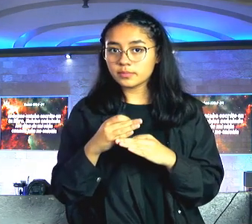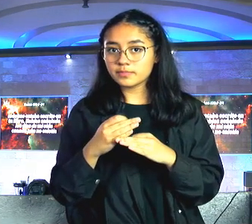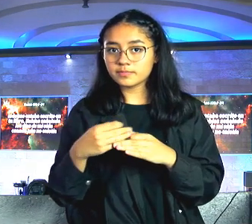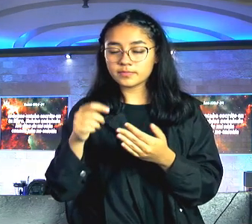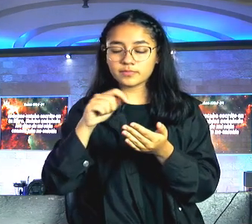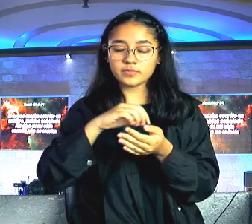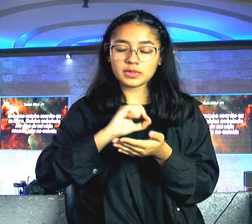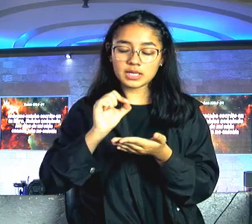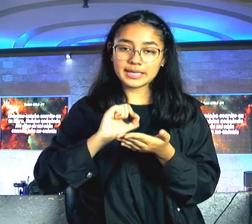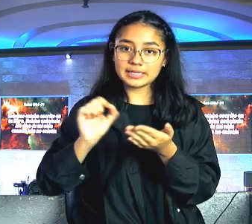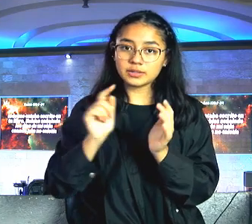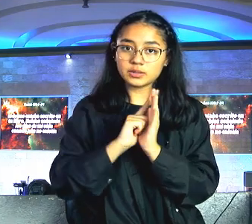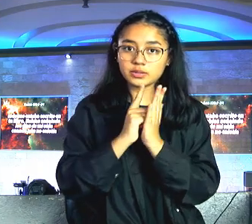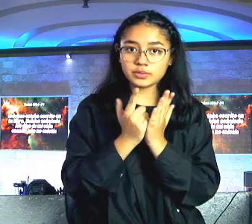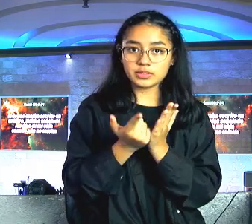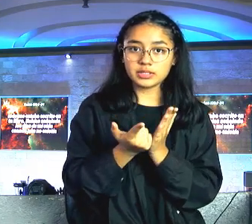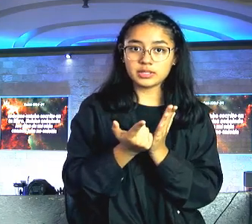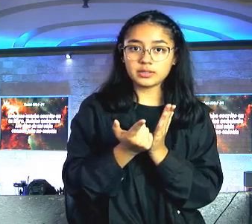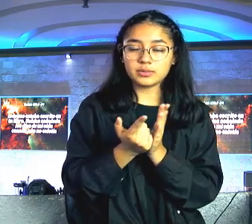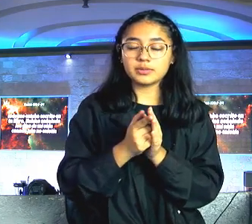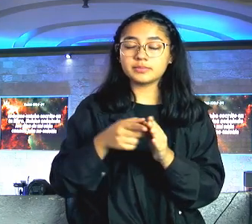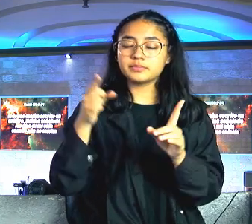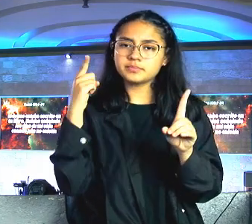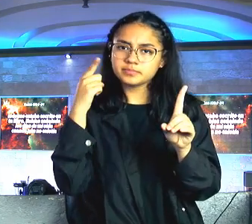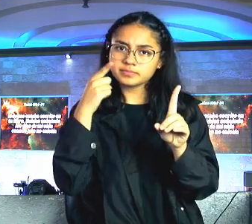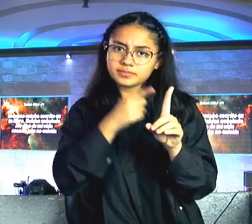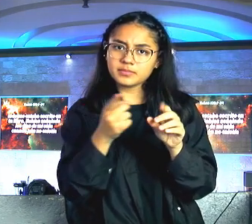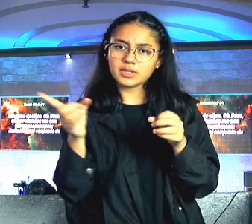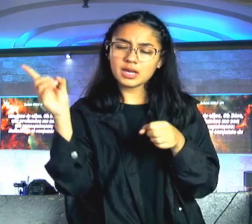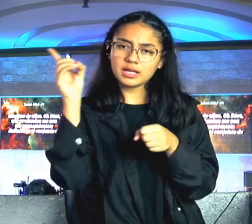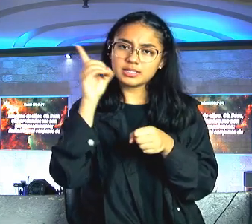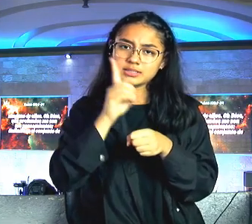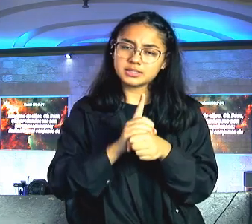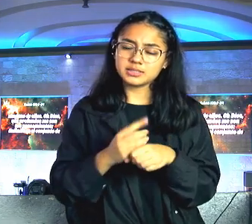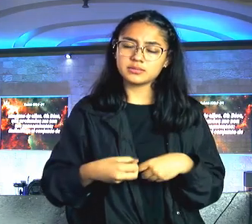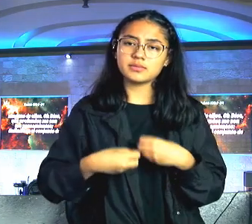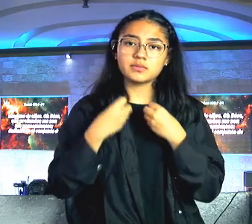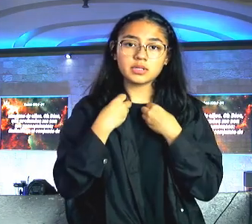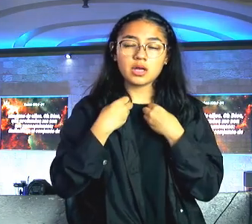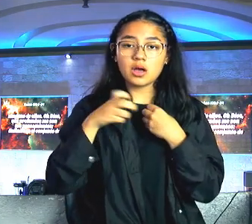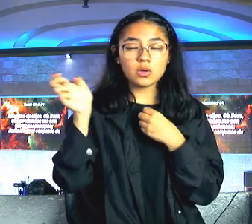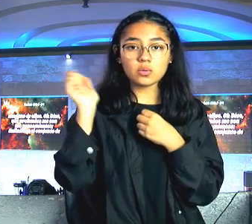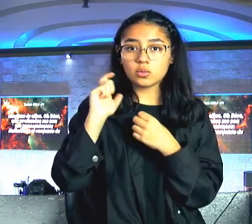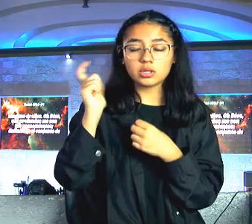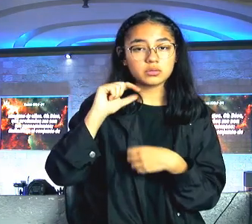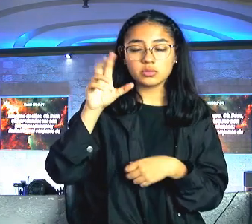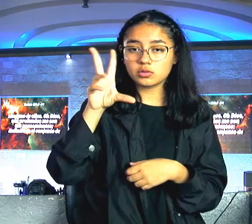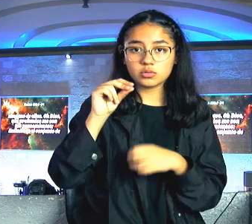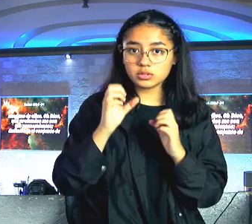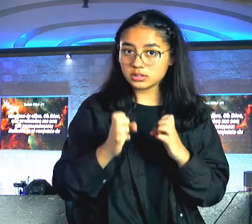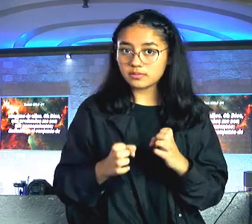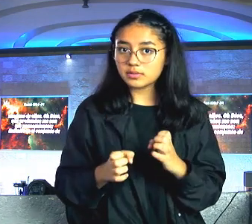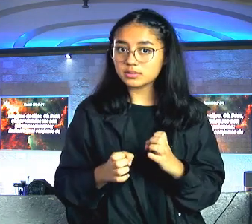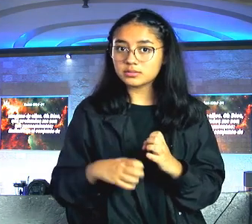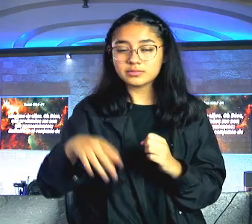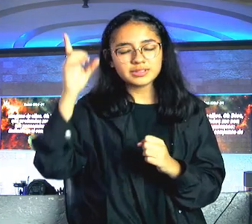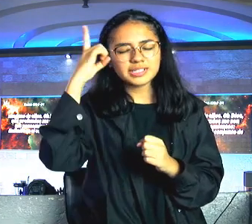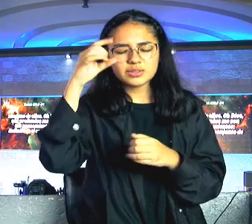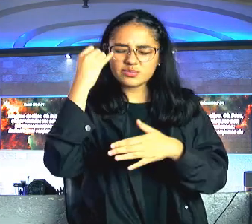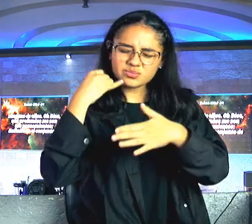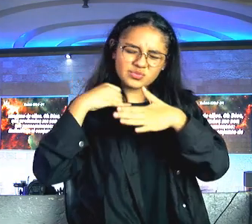Había señalado los días de mi vida cuando aún no existía ninguno de ellos. Oh Dios, qué profundos me son